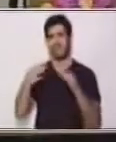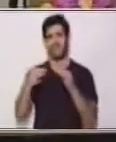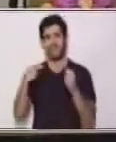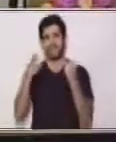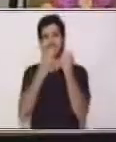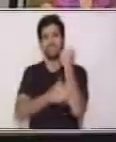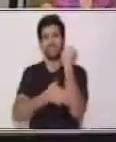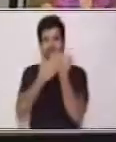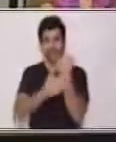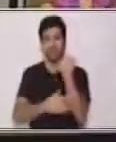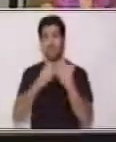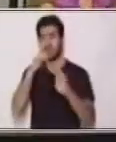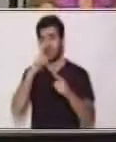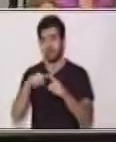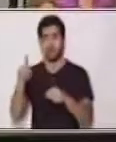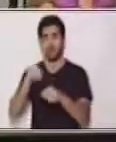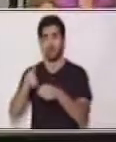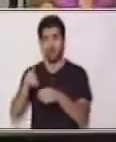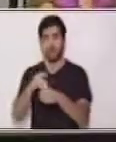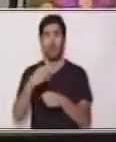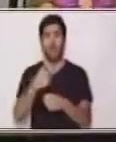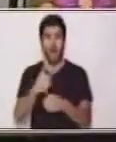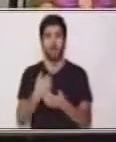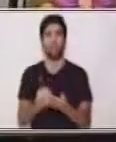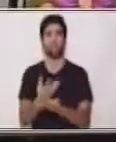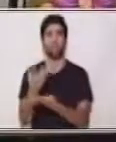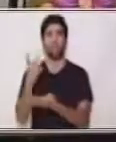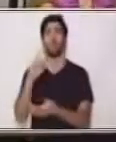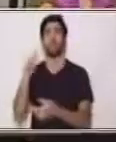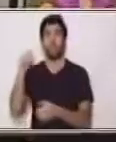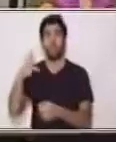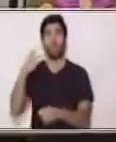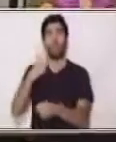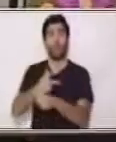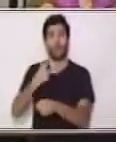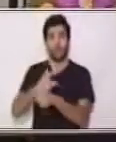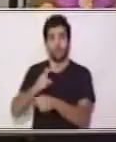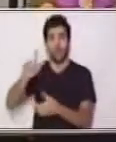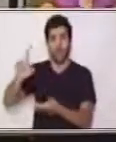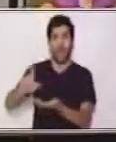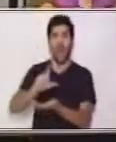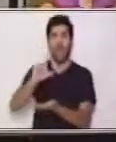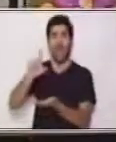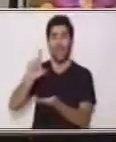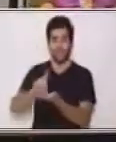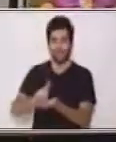varios departamentos, pero mayormente en el departamento de Guatemala y en